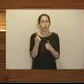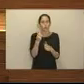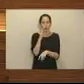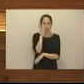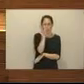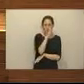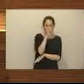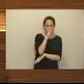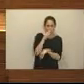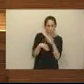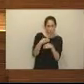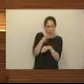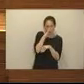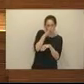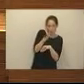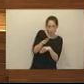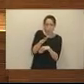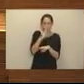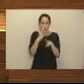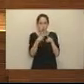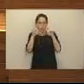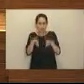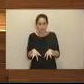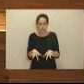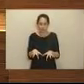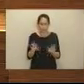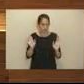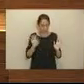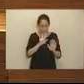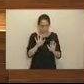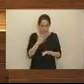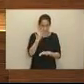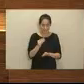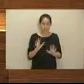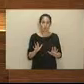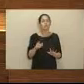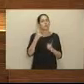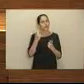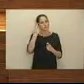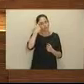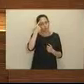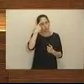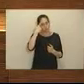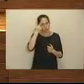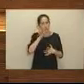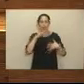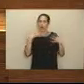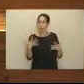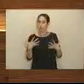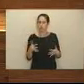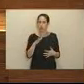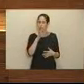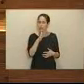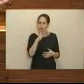haciendo delaciones anónimas. Sinceramente, usted necesita una puesta al día de su mentalidad en algunos asuntos, porque realmente